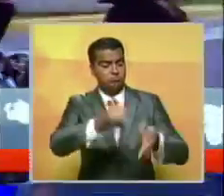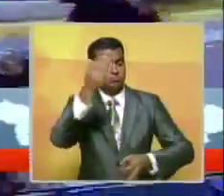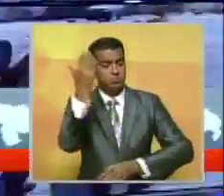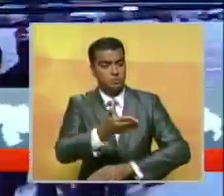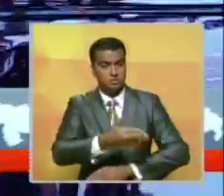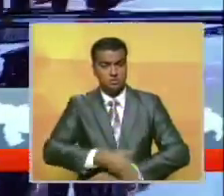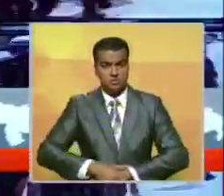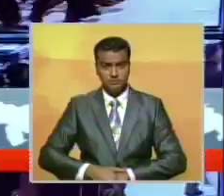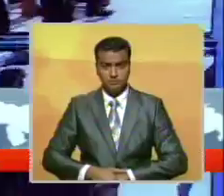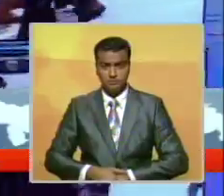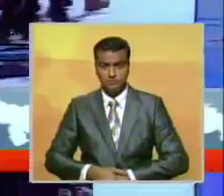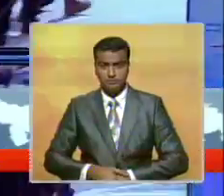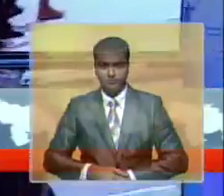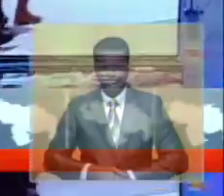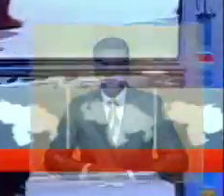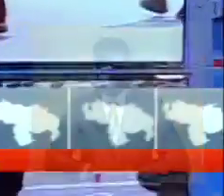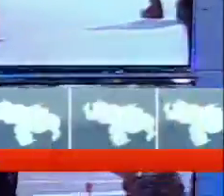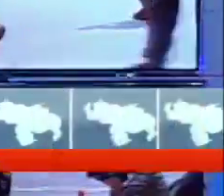de cargos.